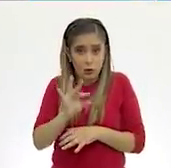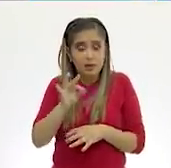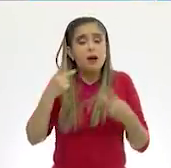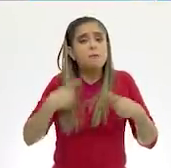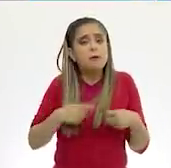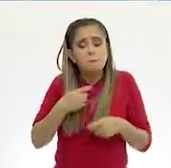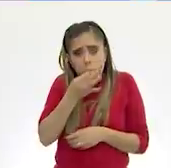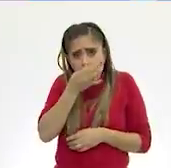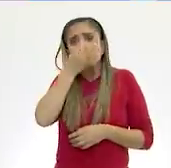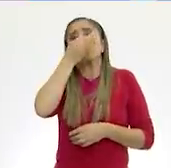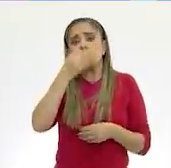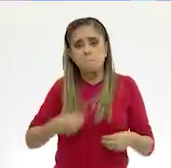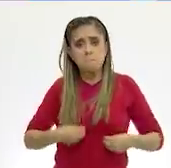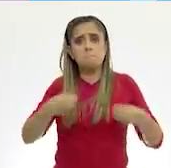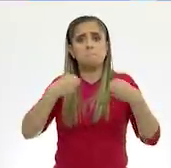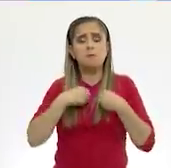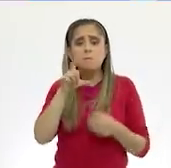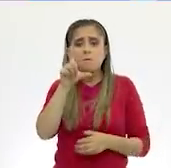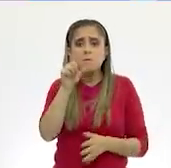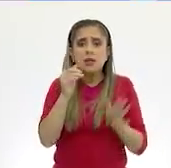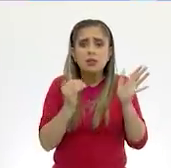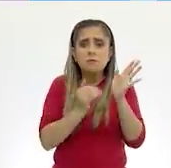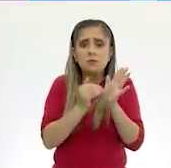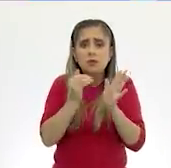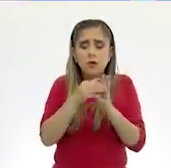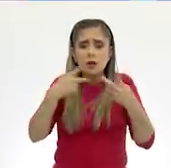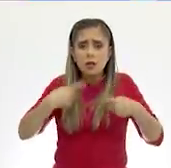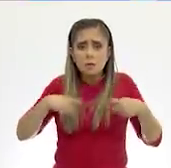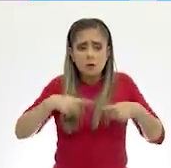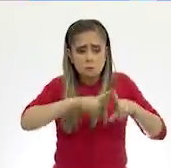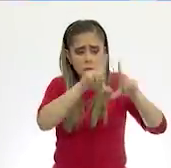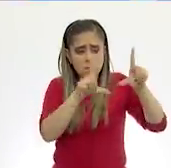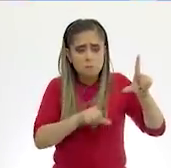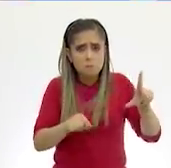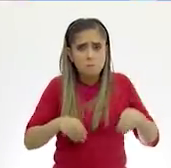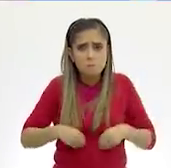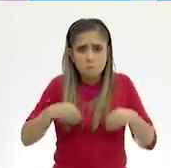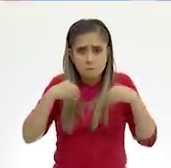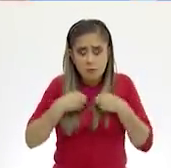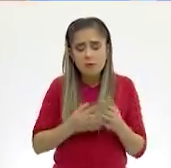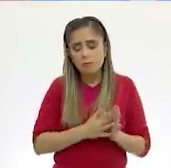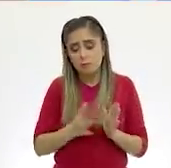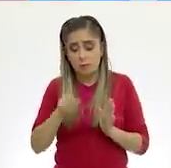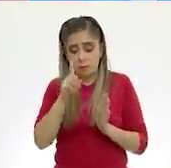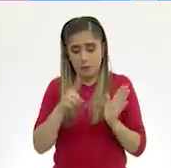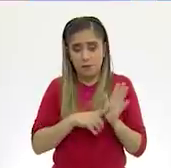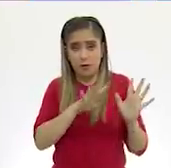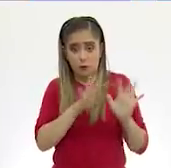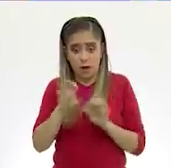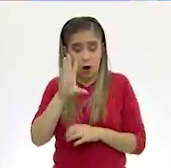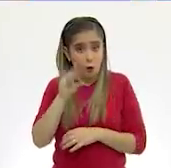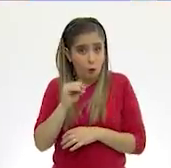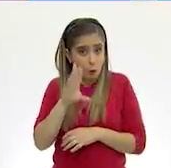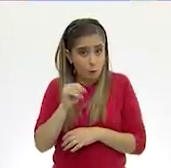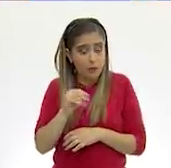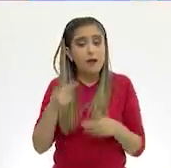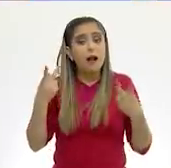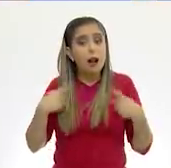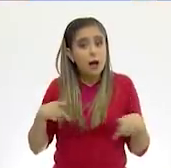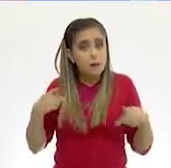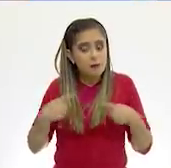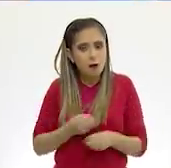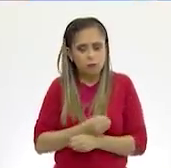ni siquiera a 20 millones de habitantes, mientras que a partir de 1990, la